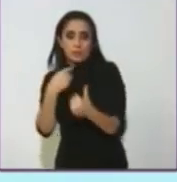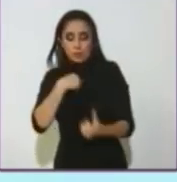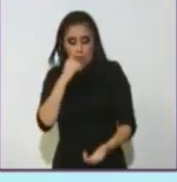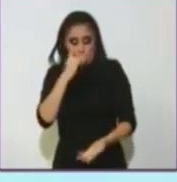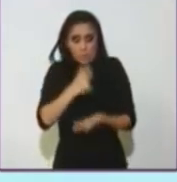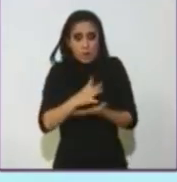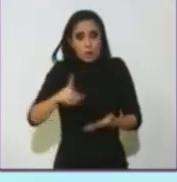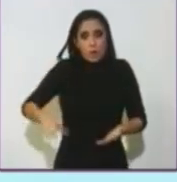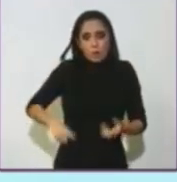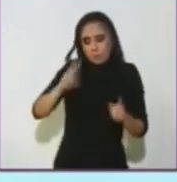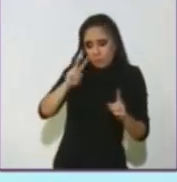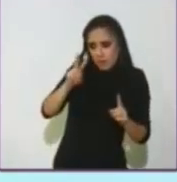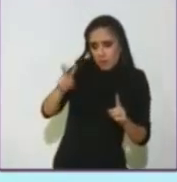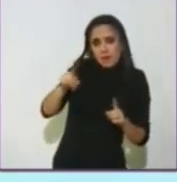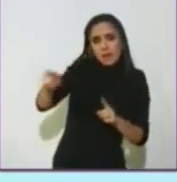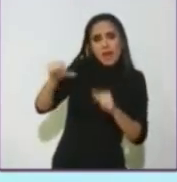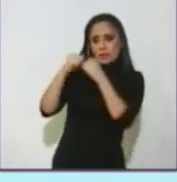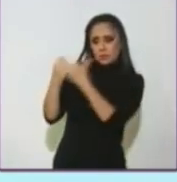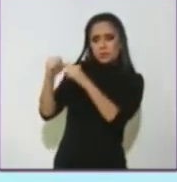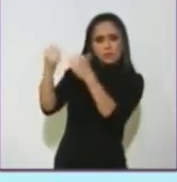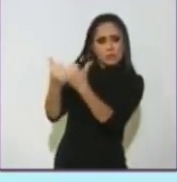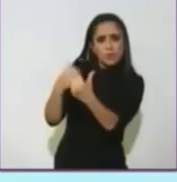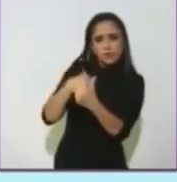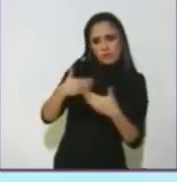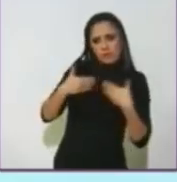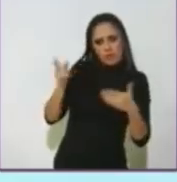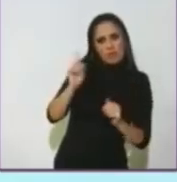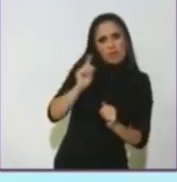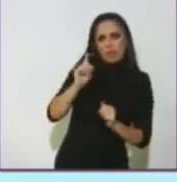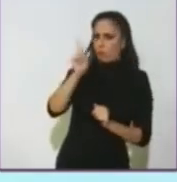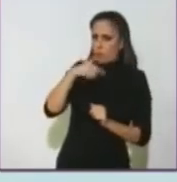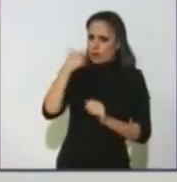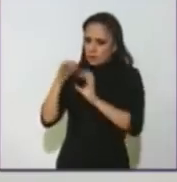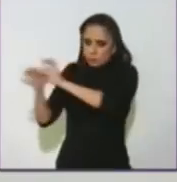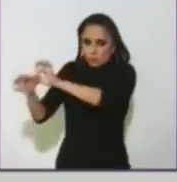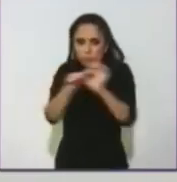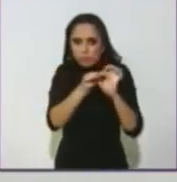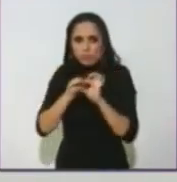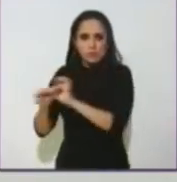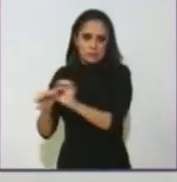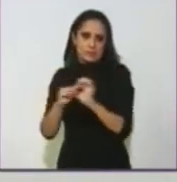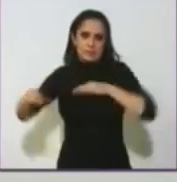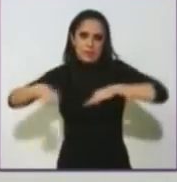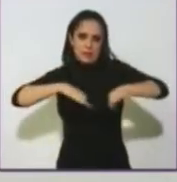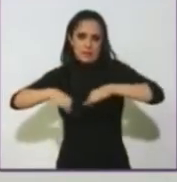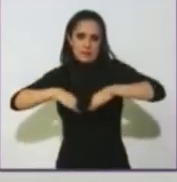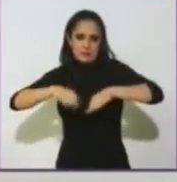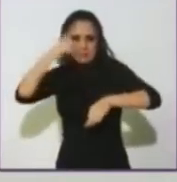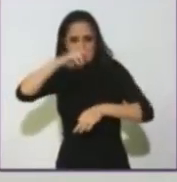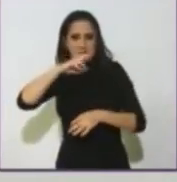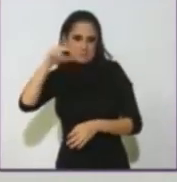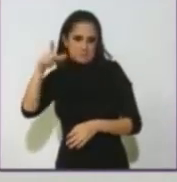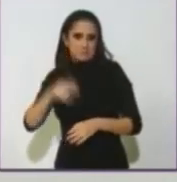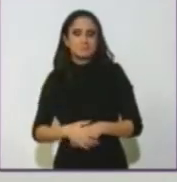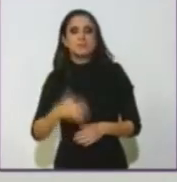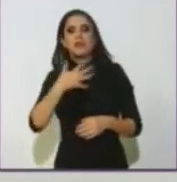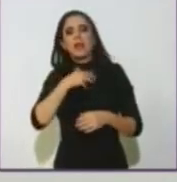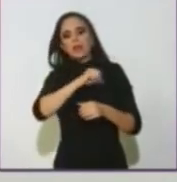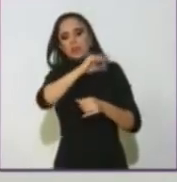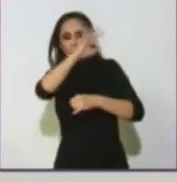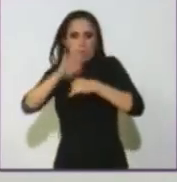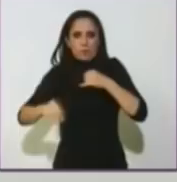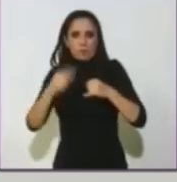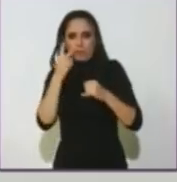desconfianza a la sociedad civil queremos trabajar de la mano con sociedad civil tiempo muchas gracias bueno entramos a los momentos finales les